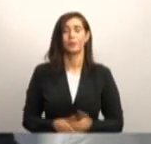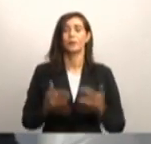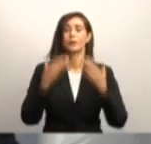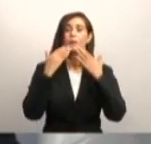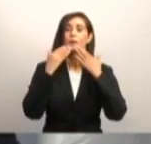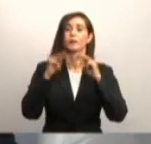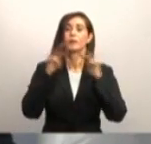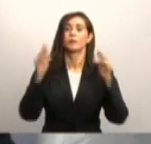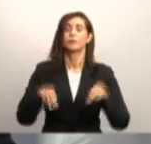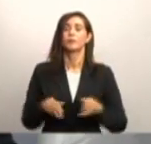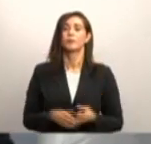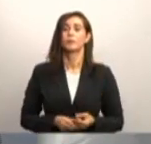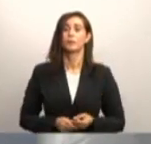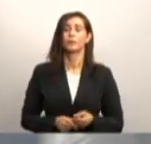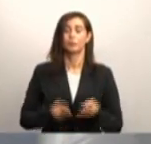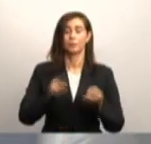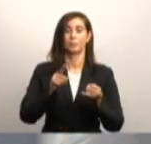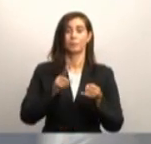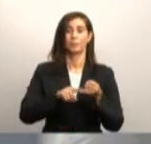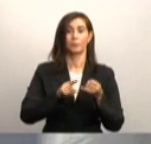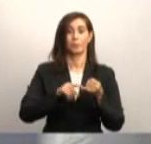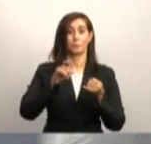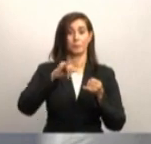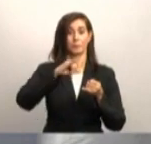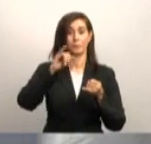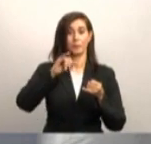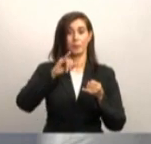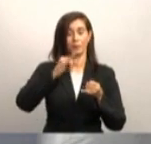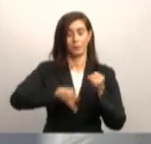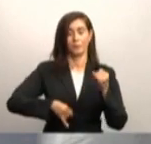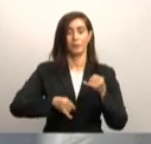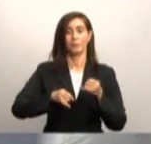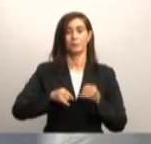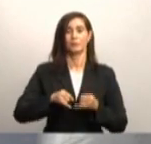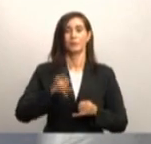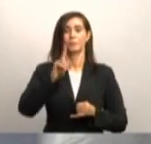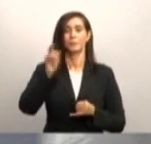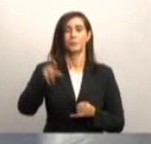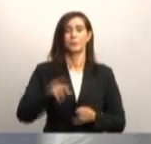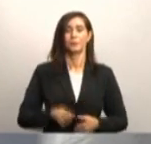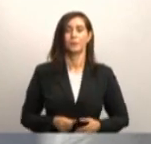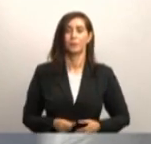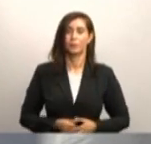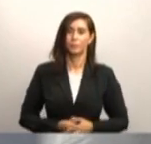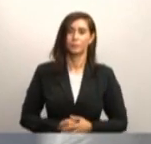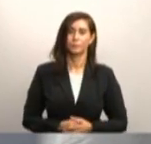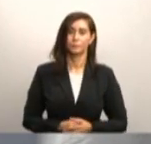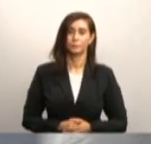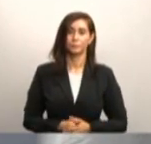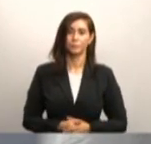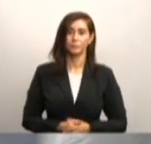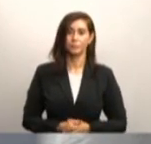Gracias, ministro. Para terminar, tenemos a Altagracia Ortiz. Adelante.